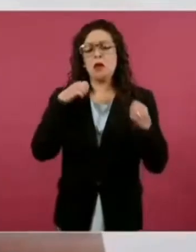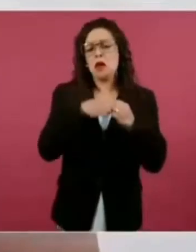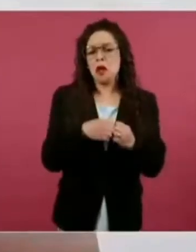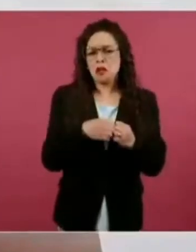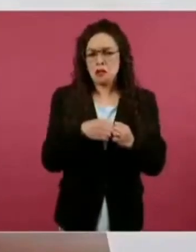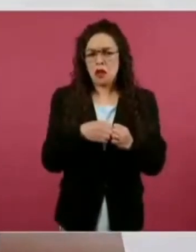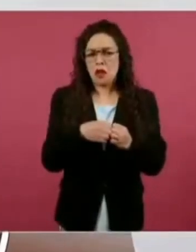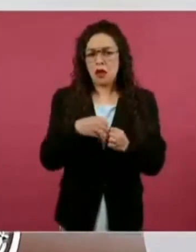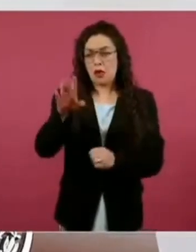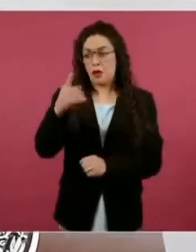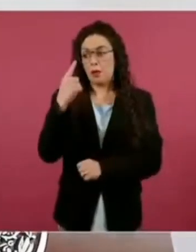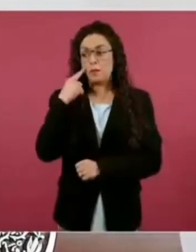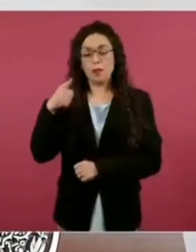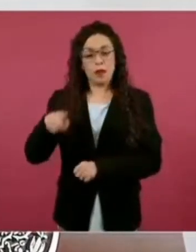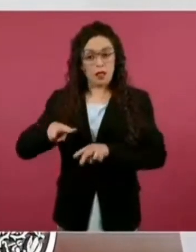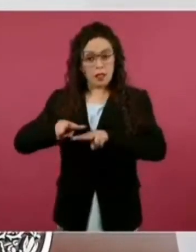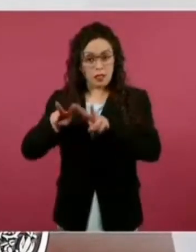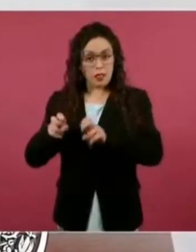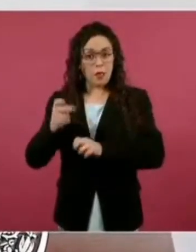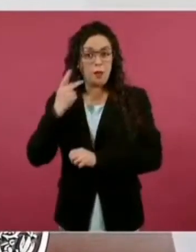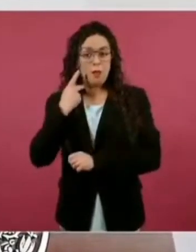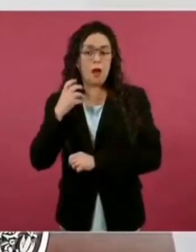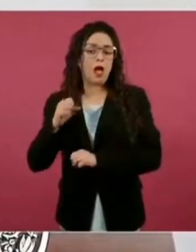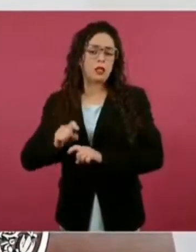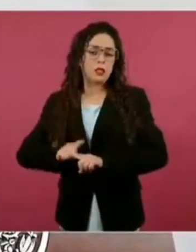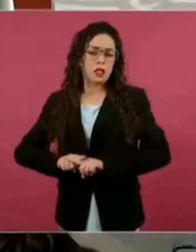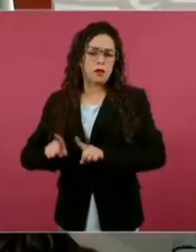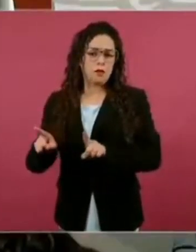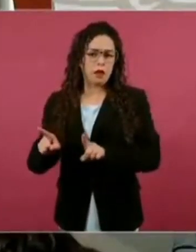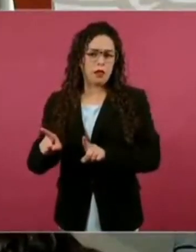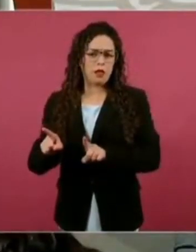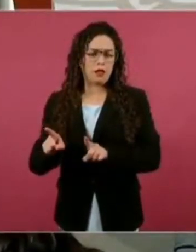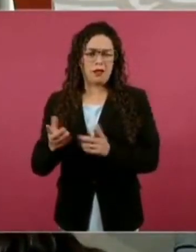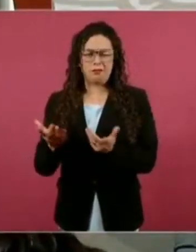explicar que México sea el país